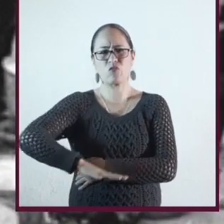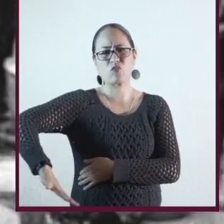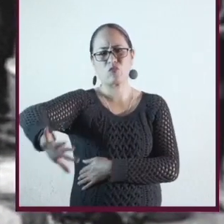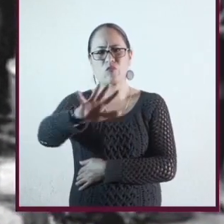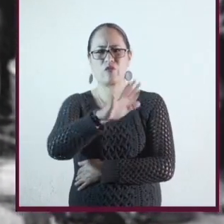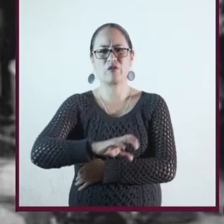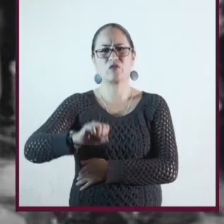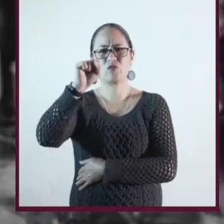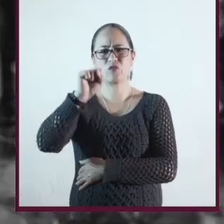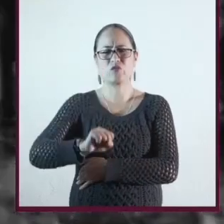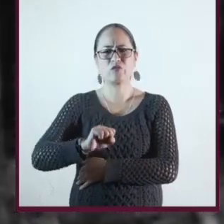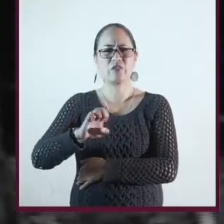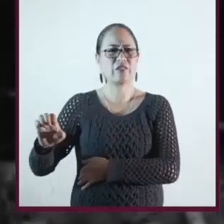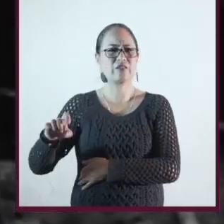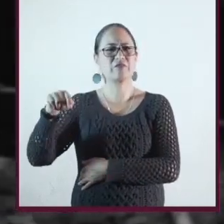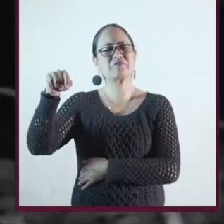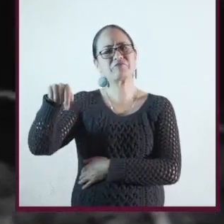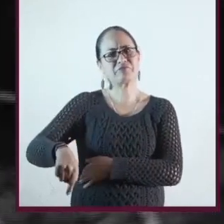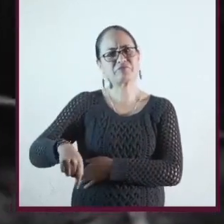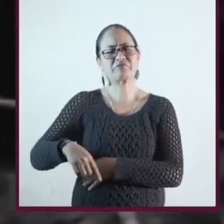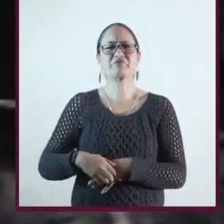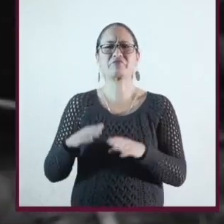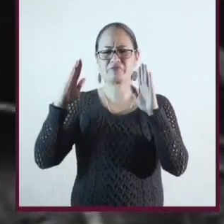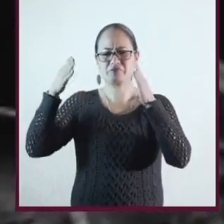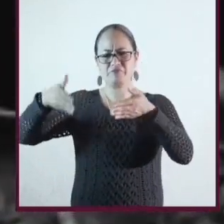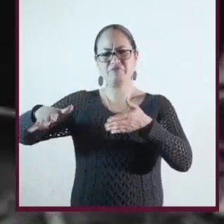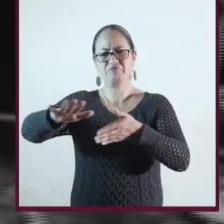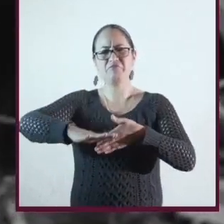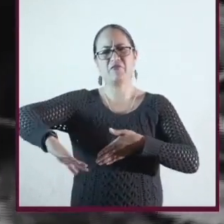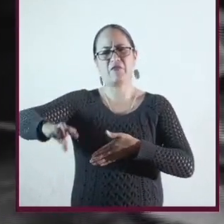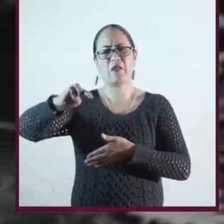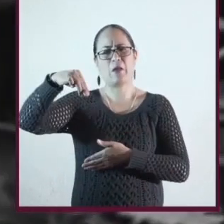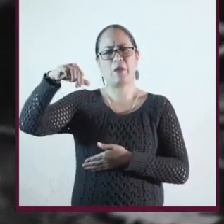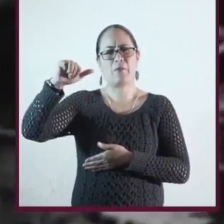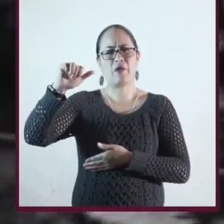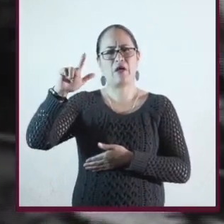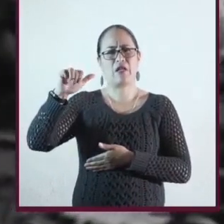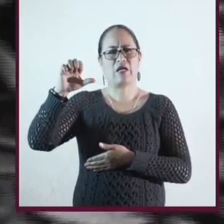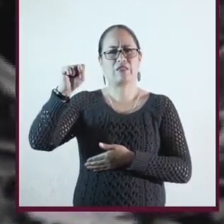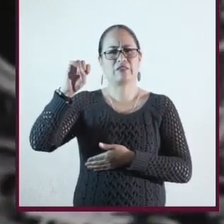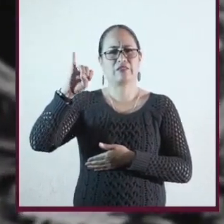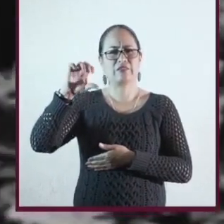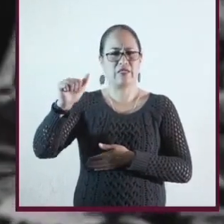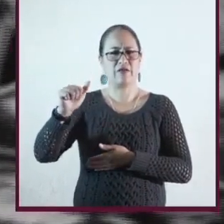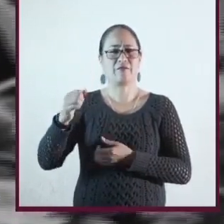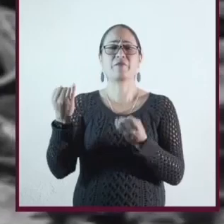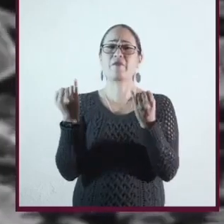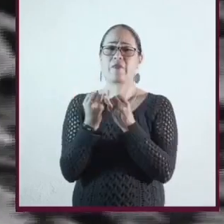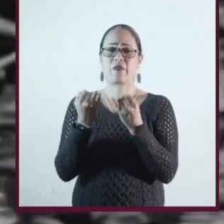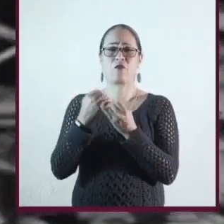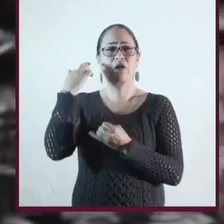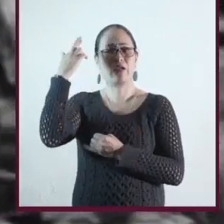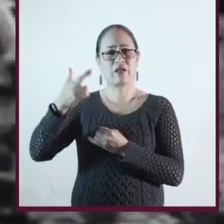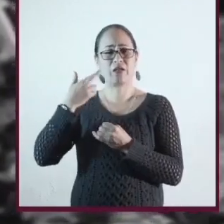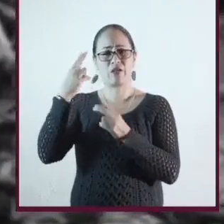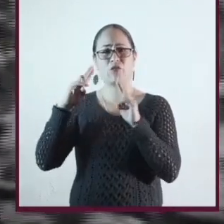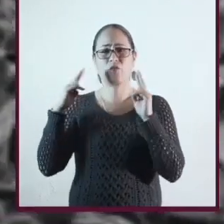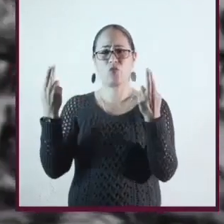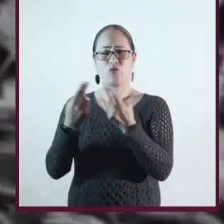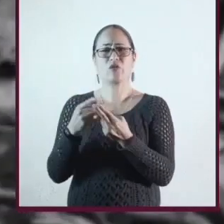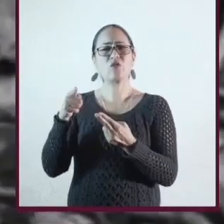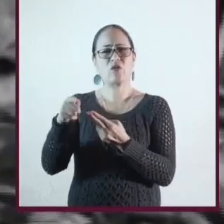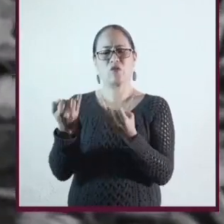sudeste asiático, específicamente en lo que hoy es Malasia. Reino Unido también tenía empresarios dispuestos a invertir en